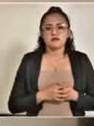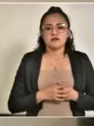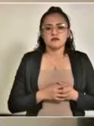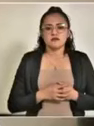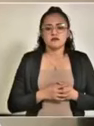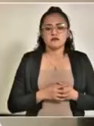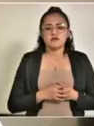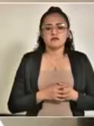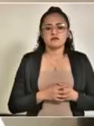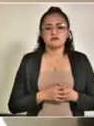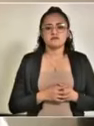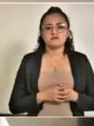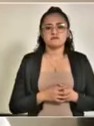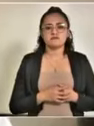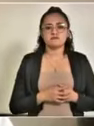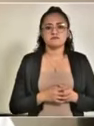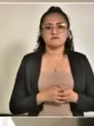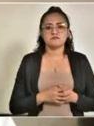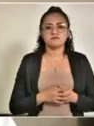una muestra